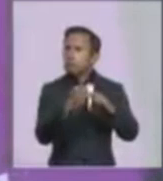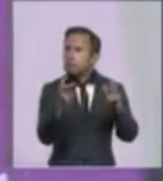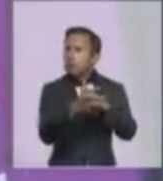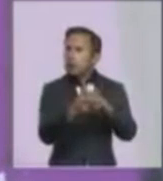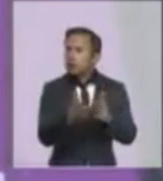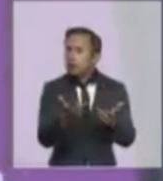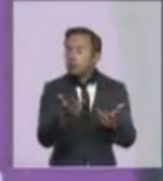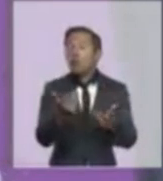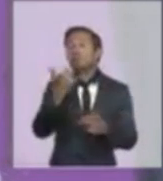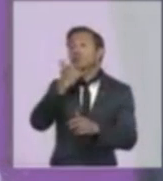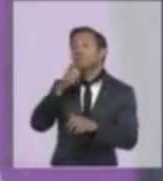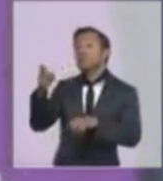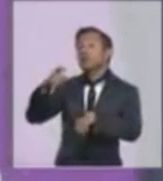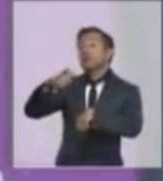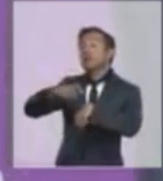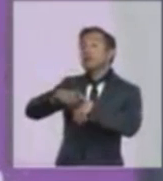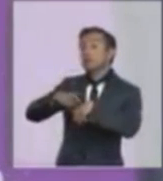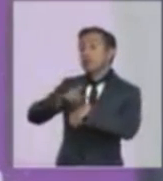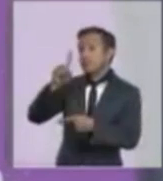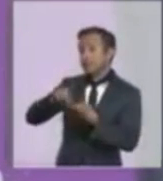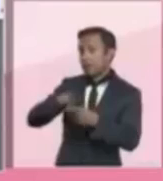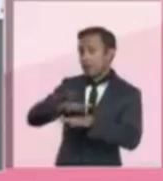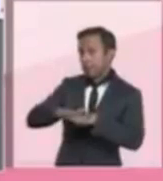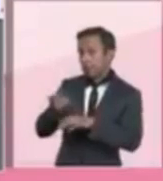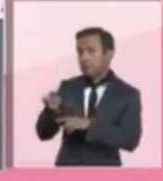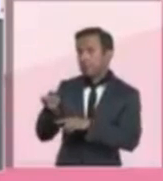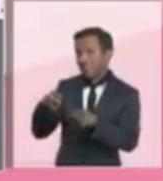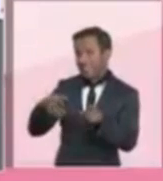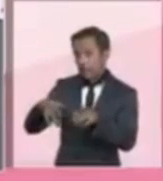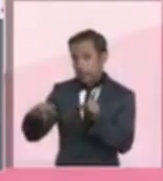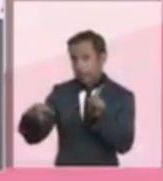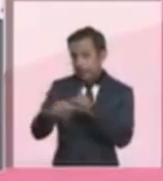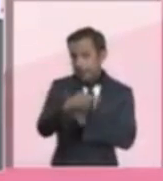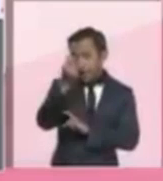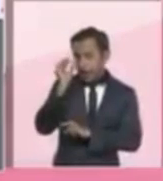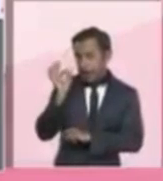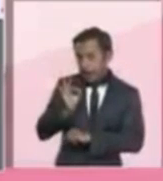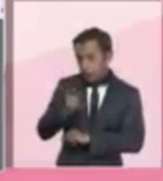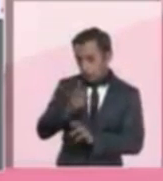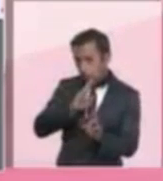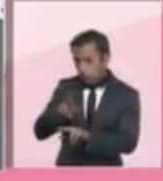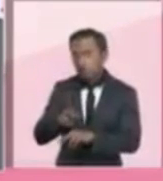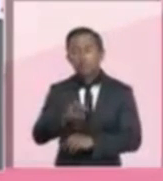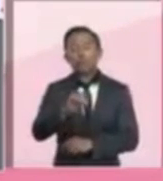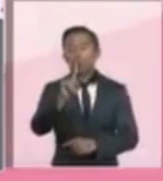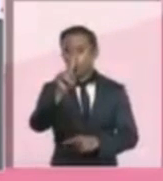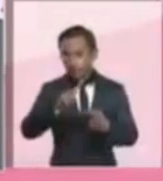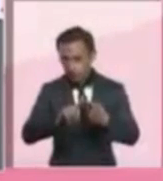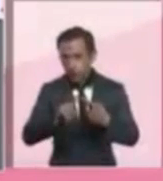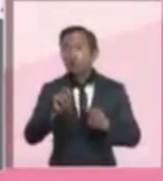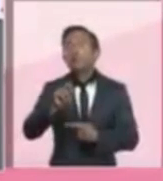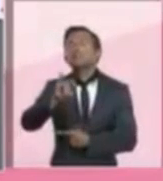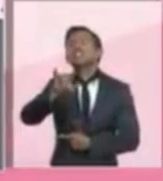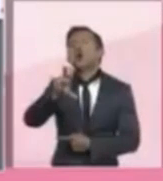pero candidato Anaya, directamente aludido. Sí. Uno, sí o no, Andrés Manuel, tu candidato a